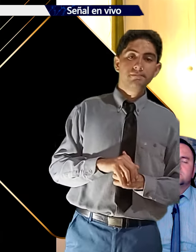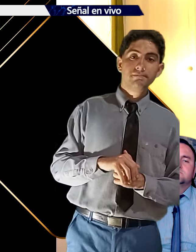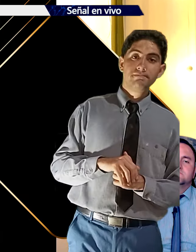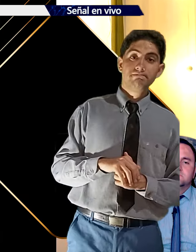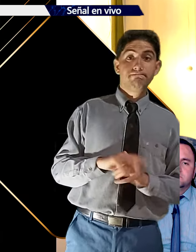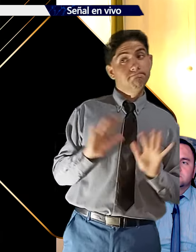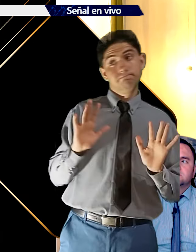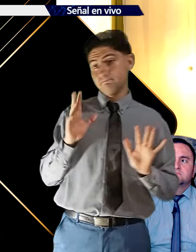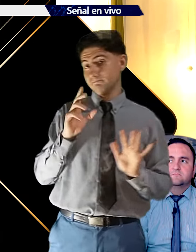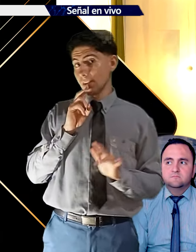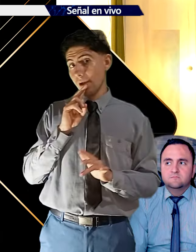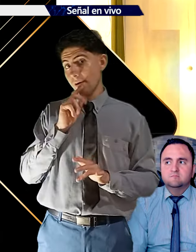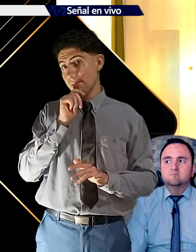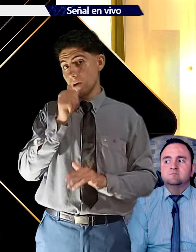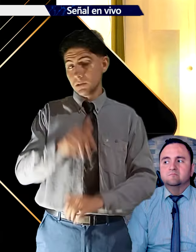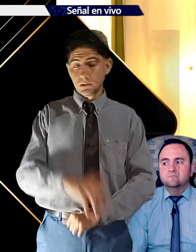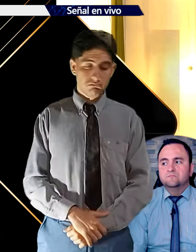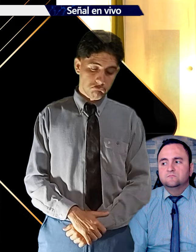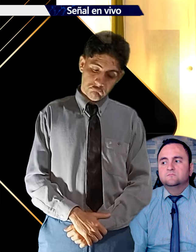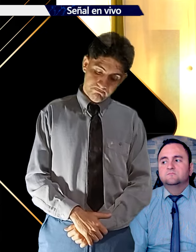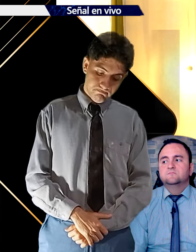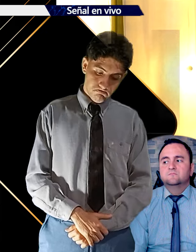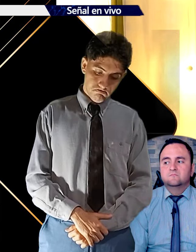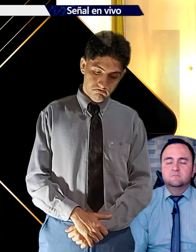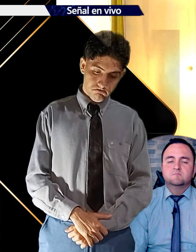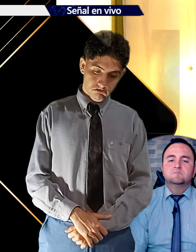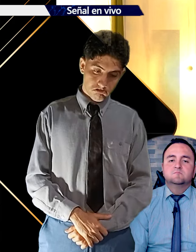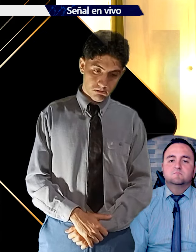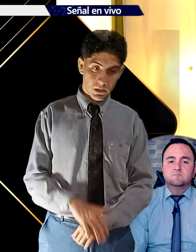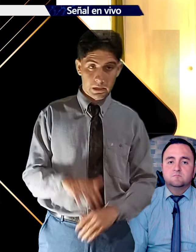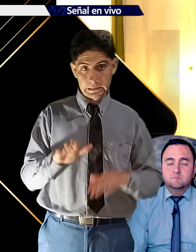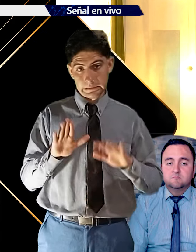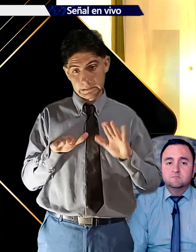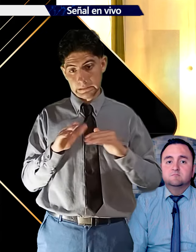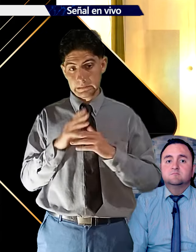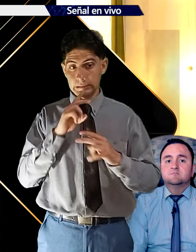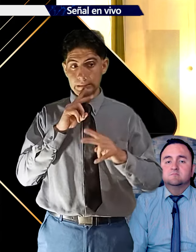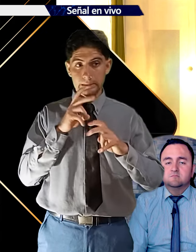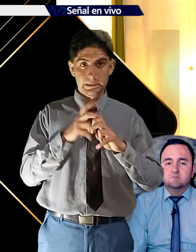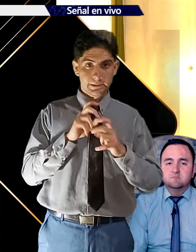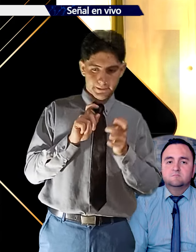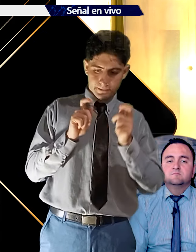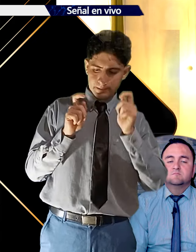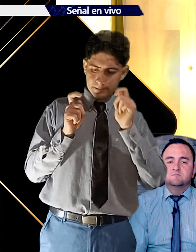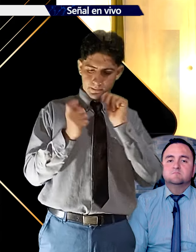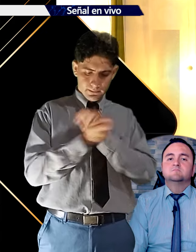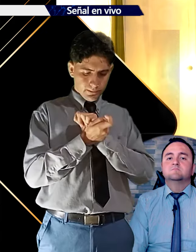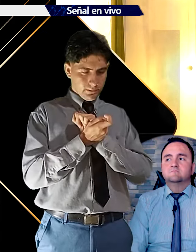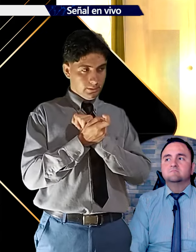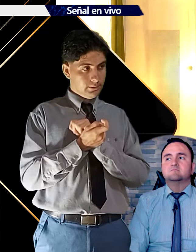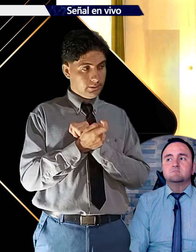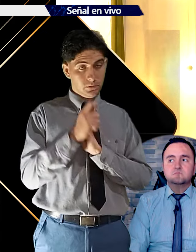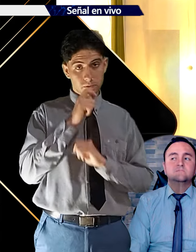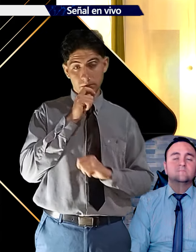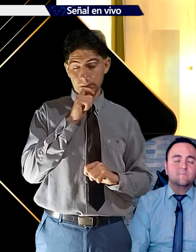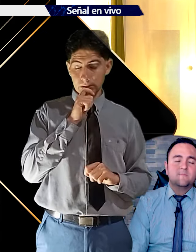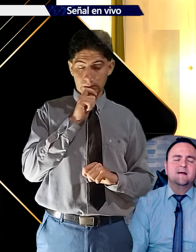hogar, en la tierra. No es fácil a veces tener que hacer